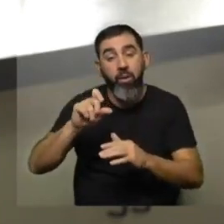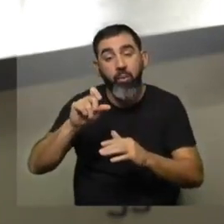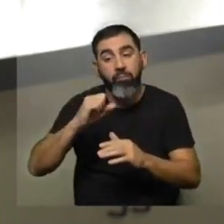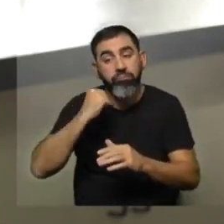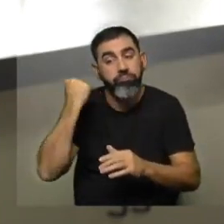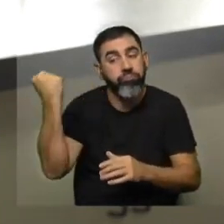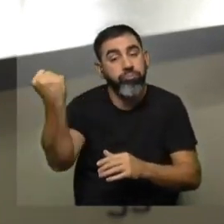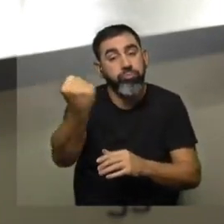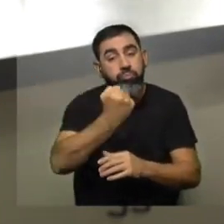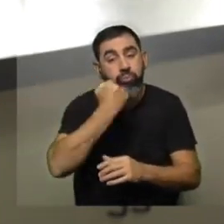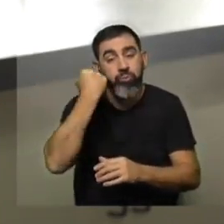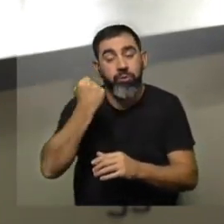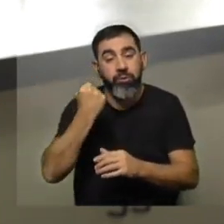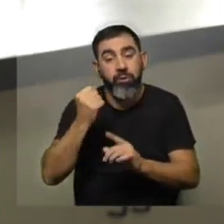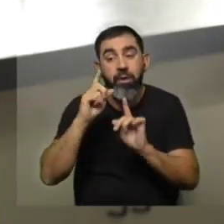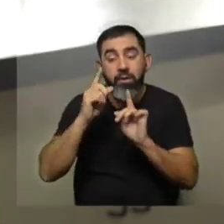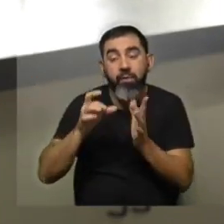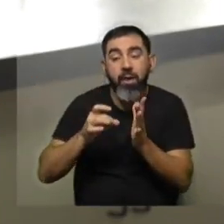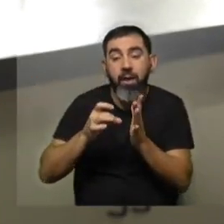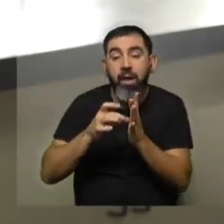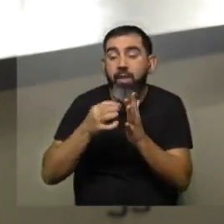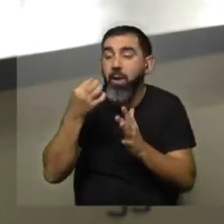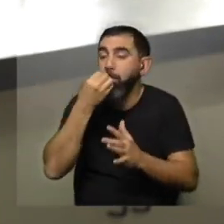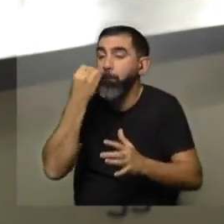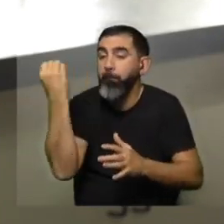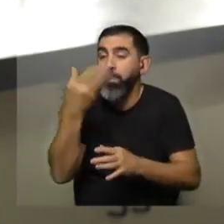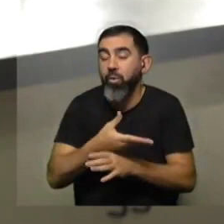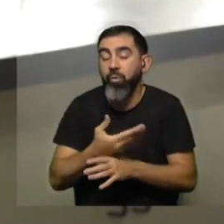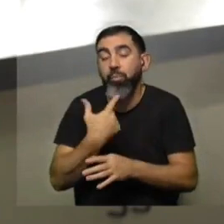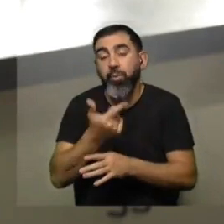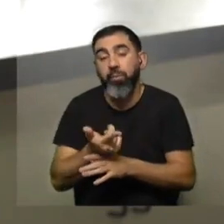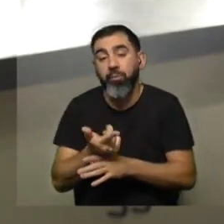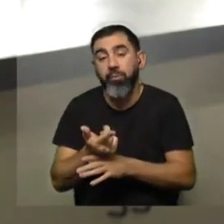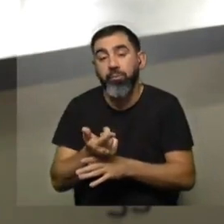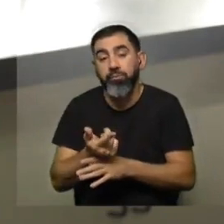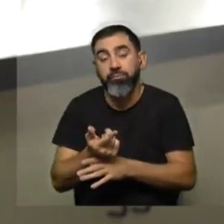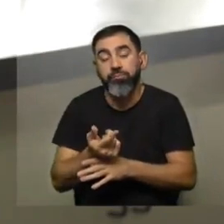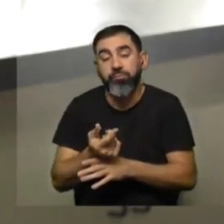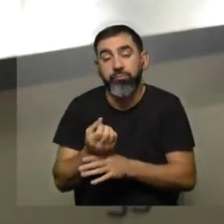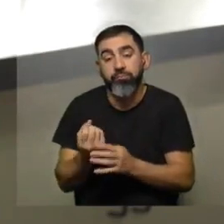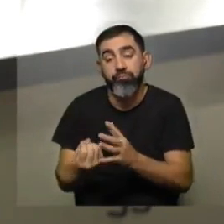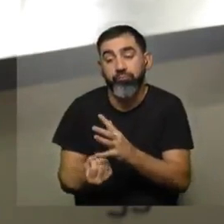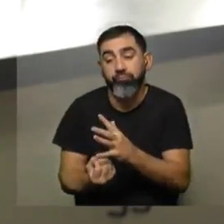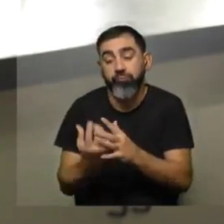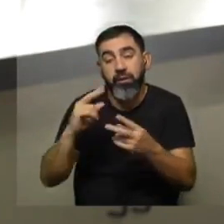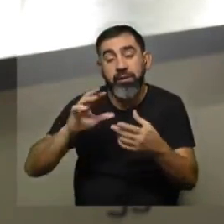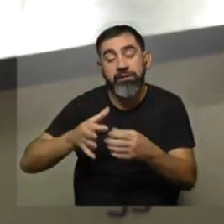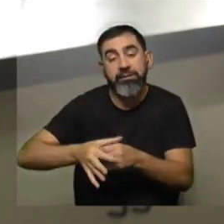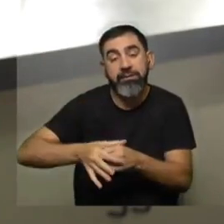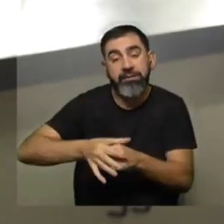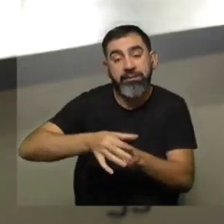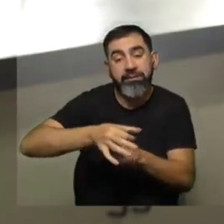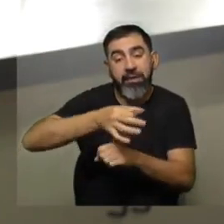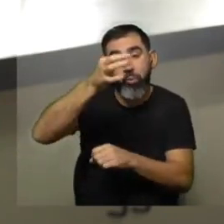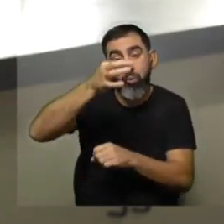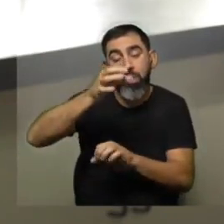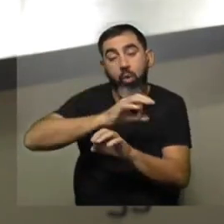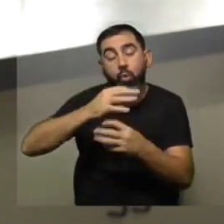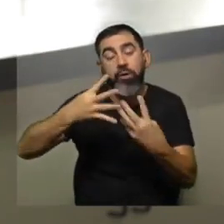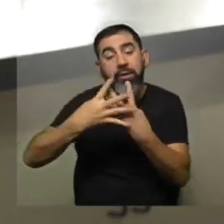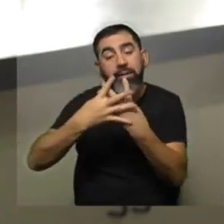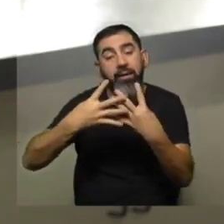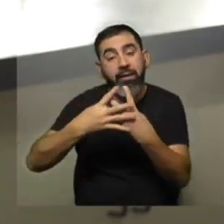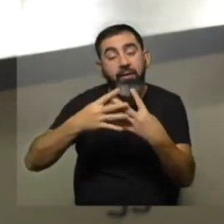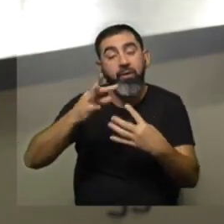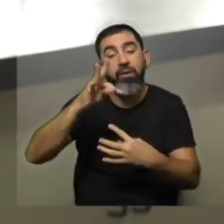más importante y cada vez tiene que ser una calidad mejor, como por ejemplo si queremos cultivar células fuera del organismo o tejidos,